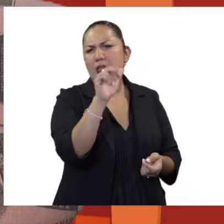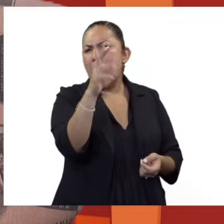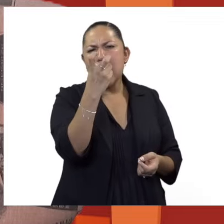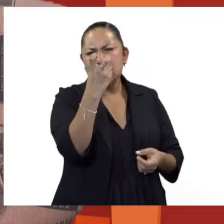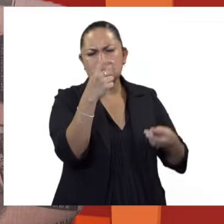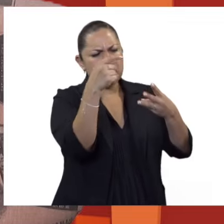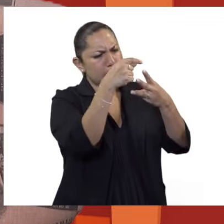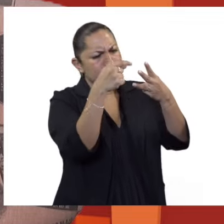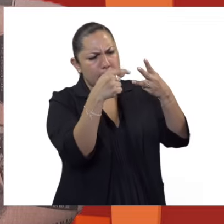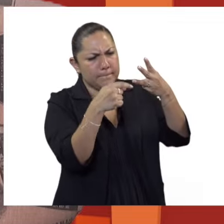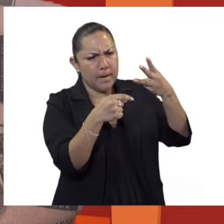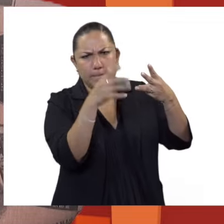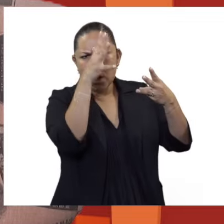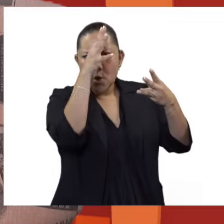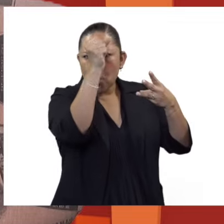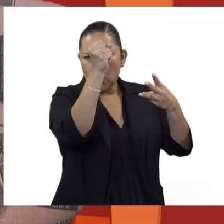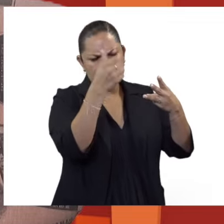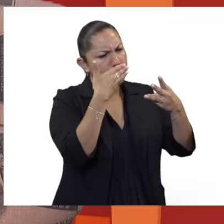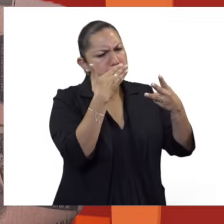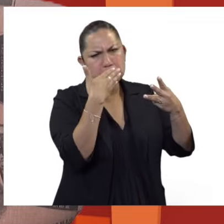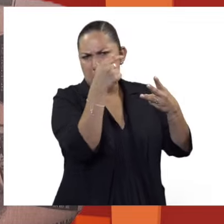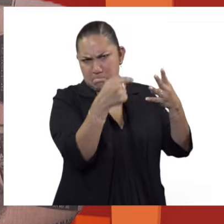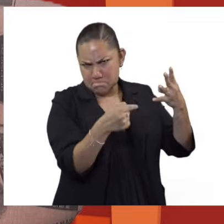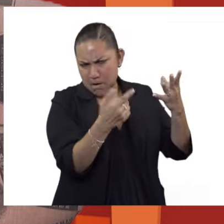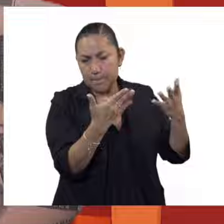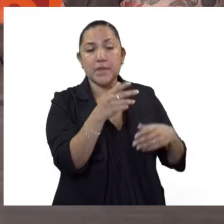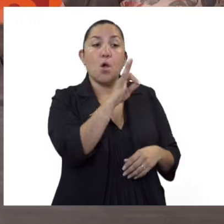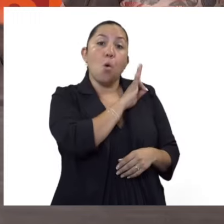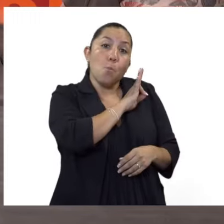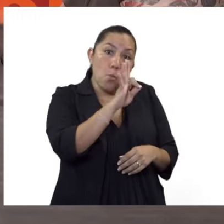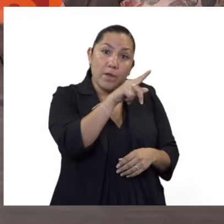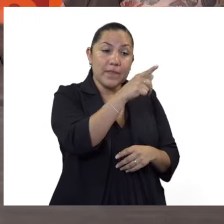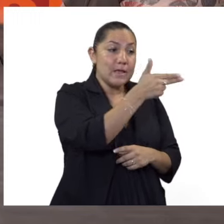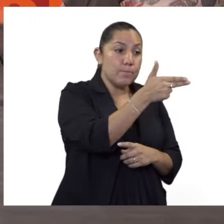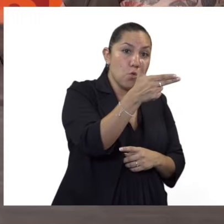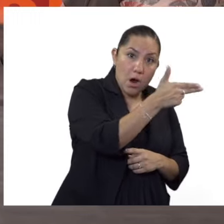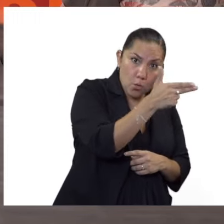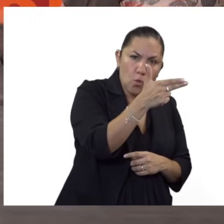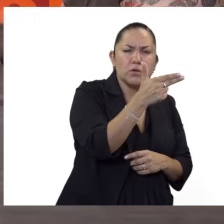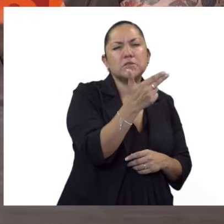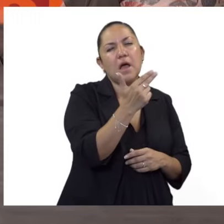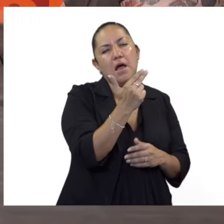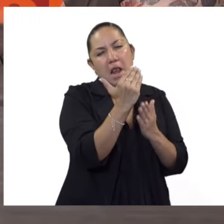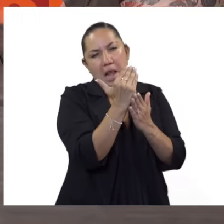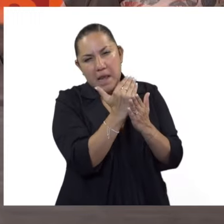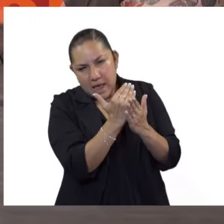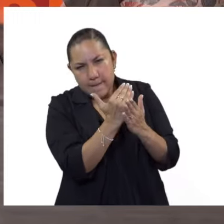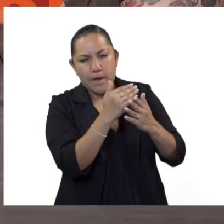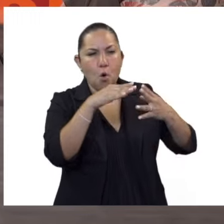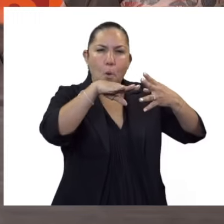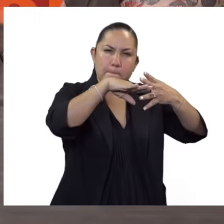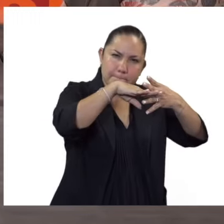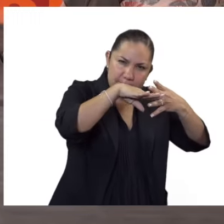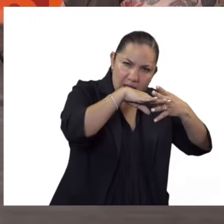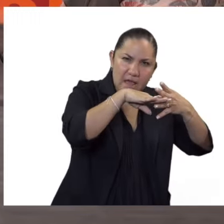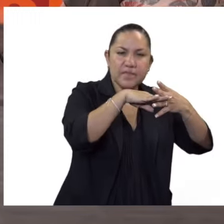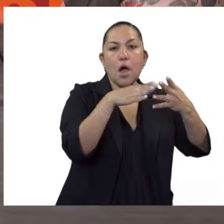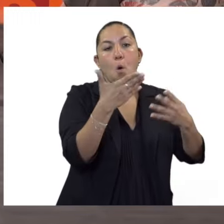adecuados en esto puede llegar a ser una hipoacusia leve una hipoacusia media una